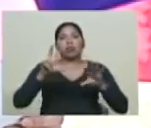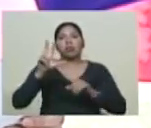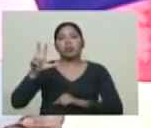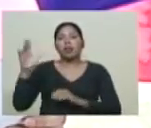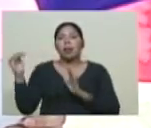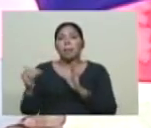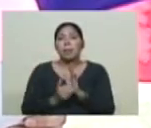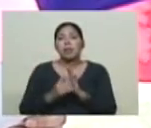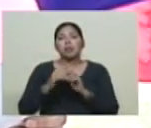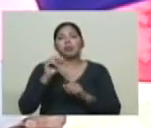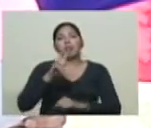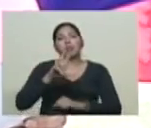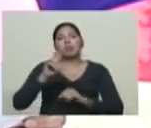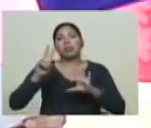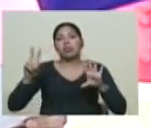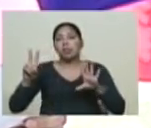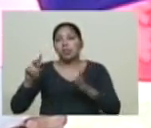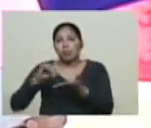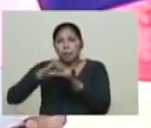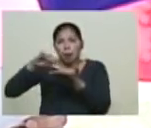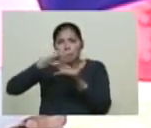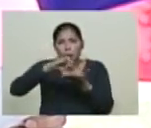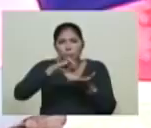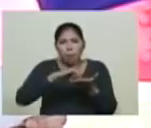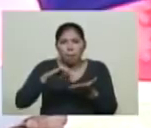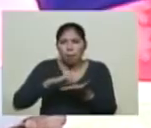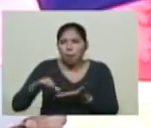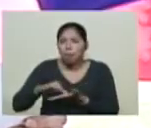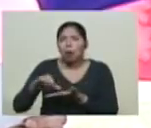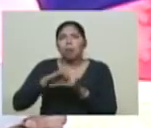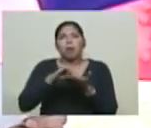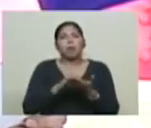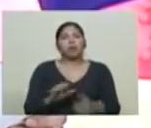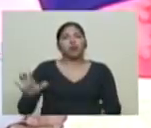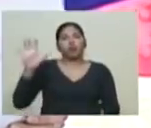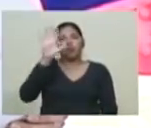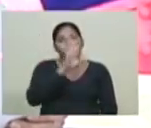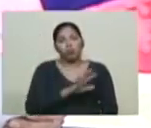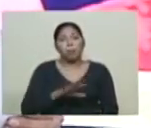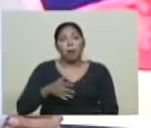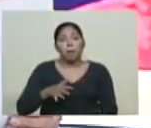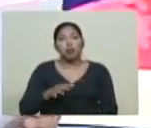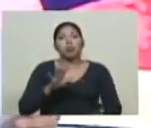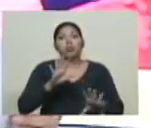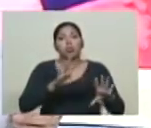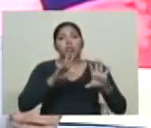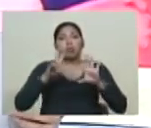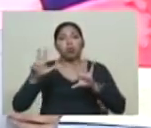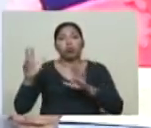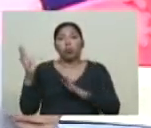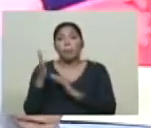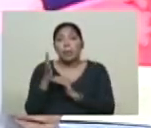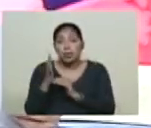183.037 cirugías realizadas en lo que va de plan. Van cerca de 18.000 cirugías en el año